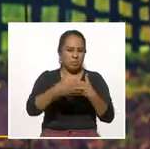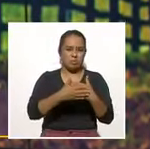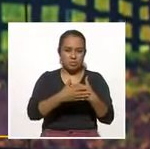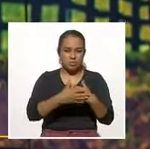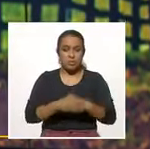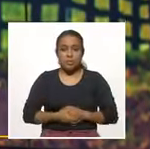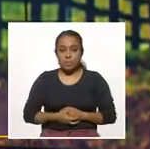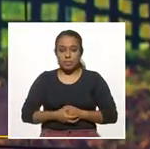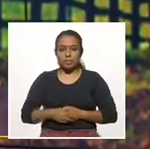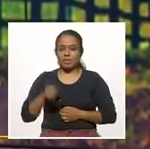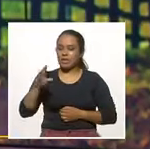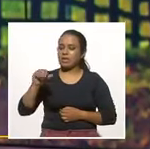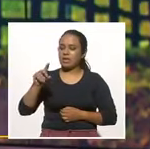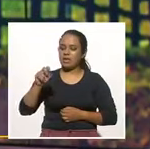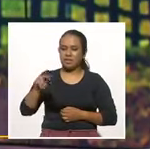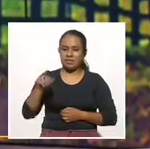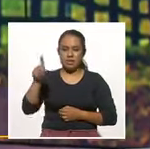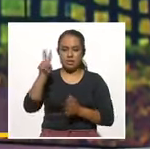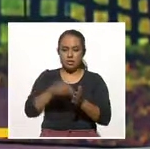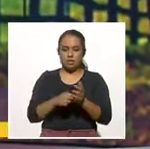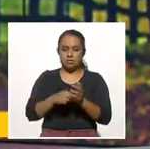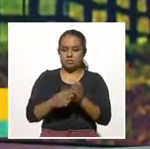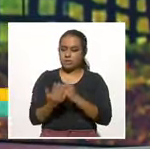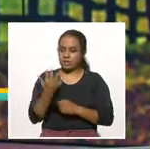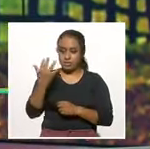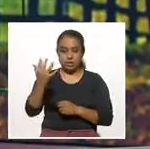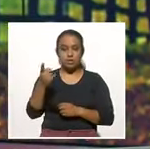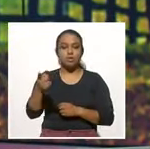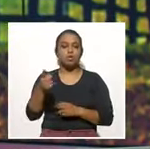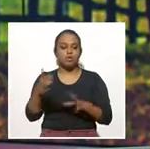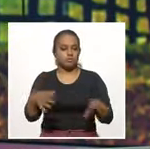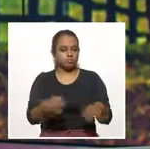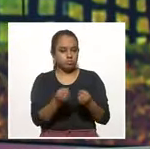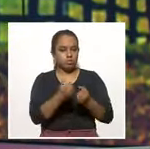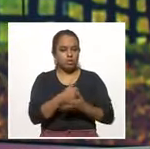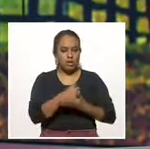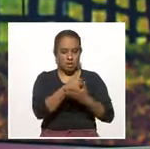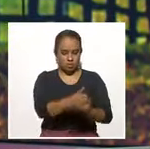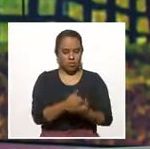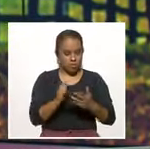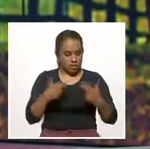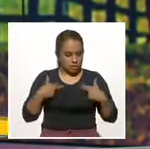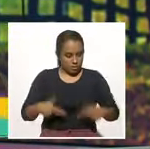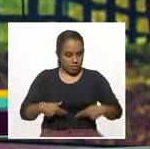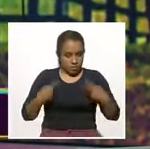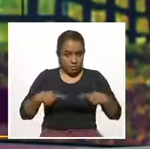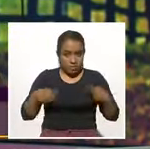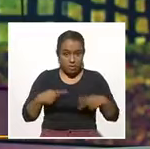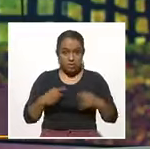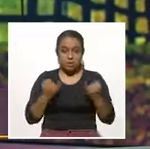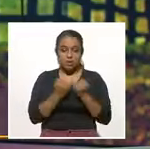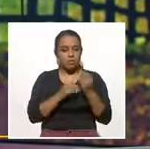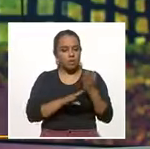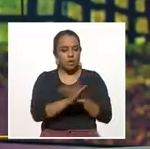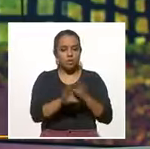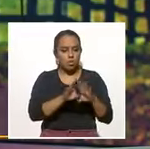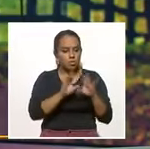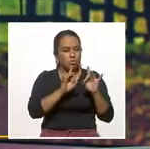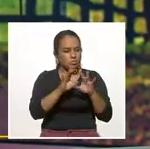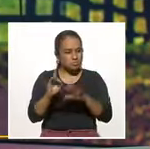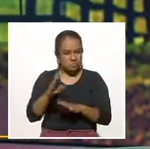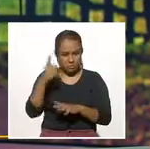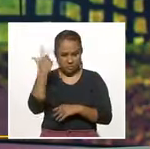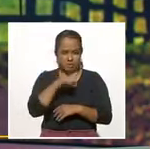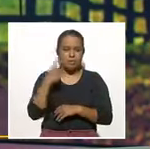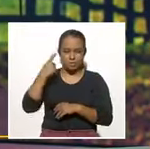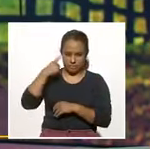una de ellas es Cadena, que justamente desde el 2005 se dedica al rescate, uh-huh, a la ayuda humanitaria y a la prevención de desastres a nivel mundial.